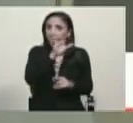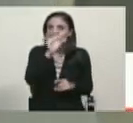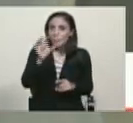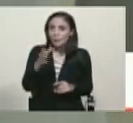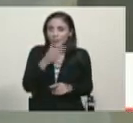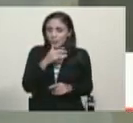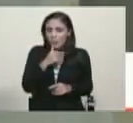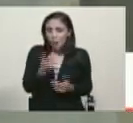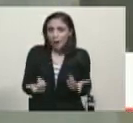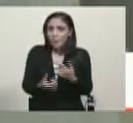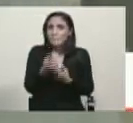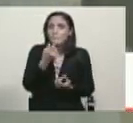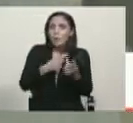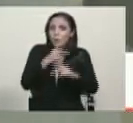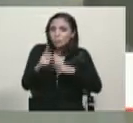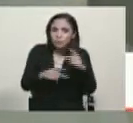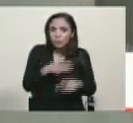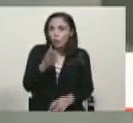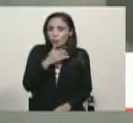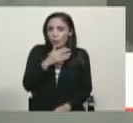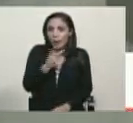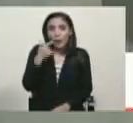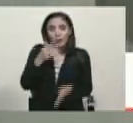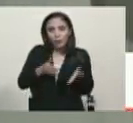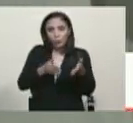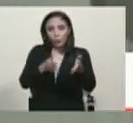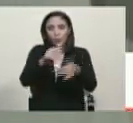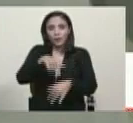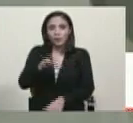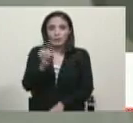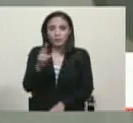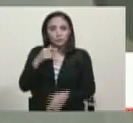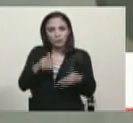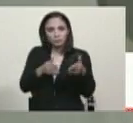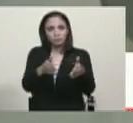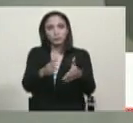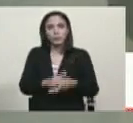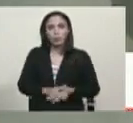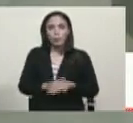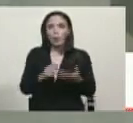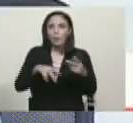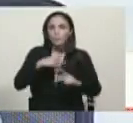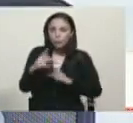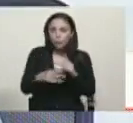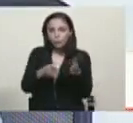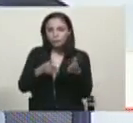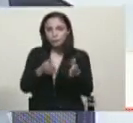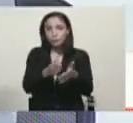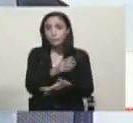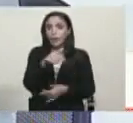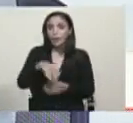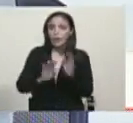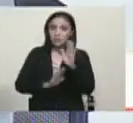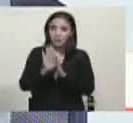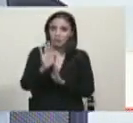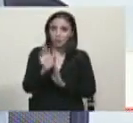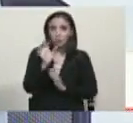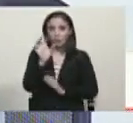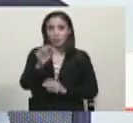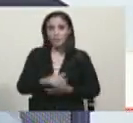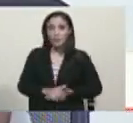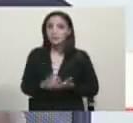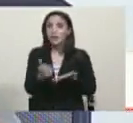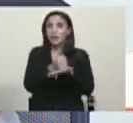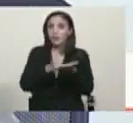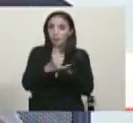capaces de garantizar. Bueno, este es el camino del pueblo de Venezuela, el encadenamiento productivo y en este caso el desarrollo del motor